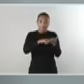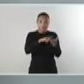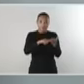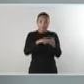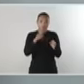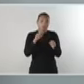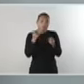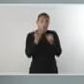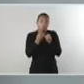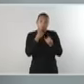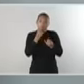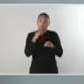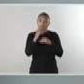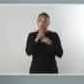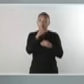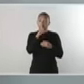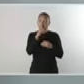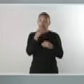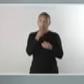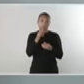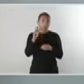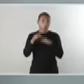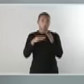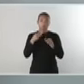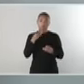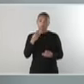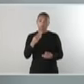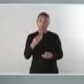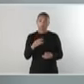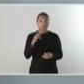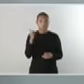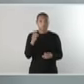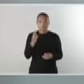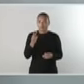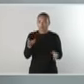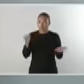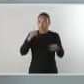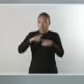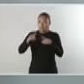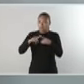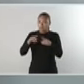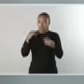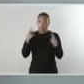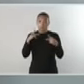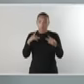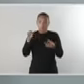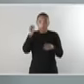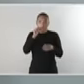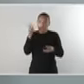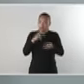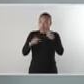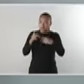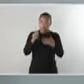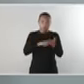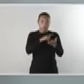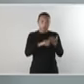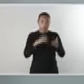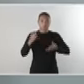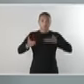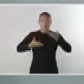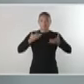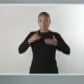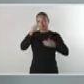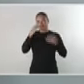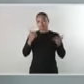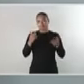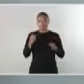calla otorga que todo está bien tenemos que vencer el abstencionismo que la gente salga a votar con alegría para generar